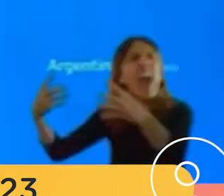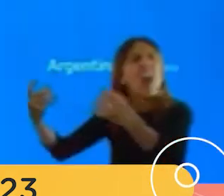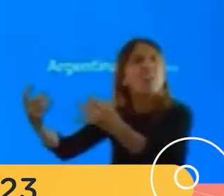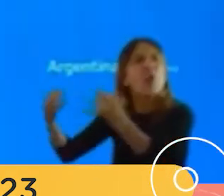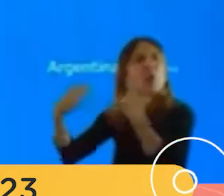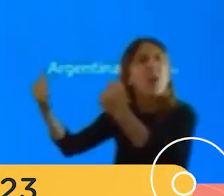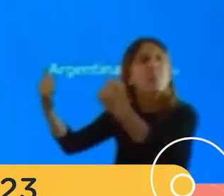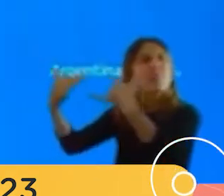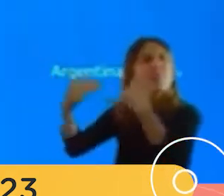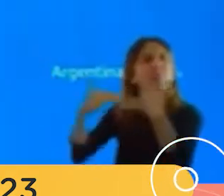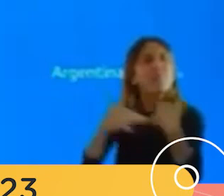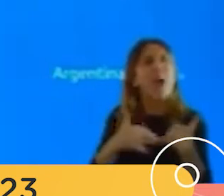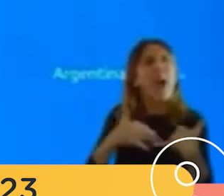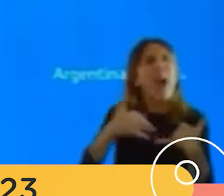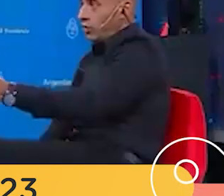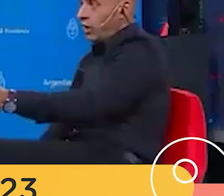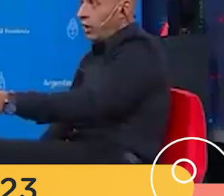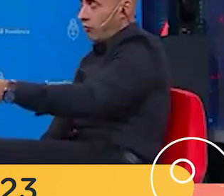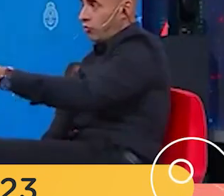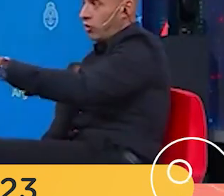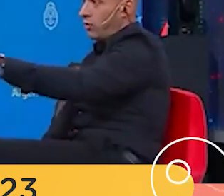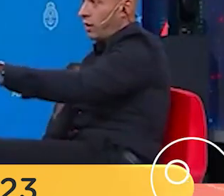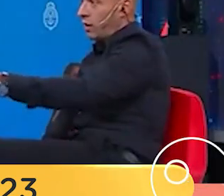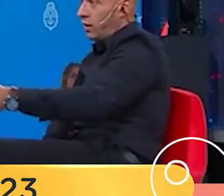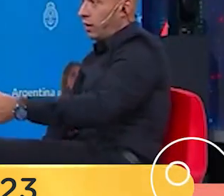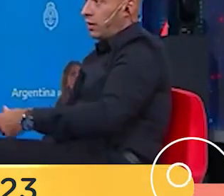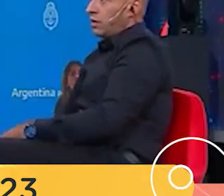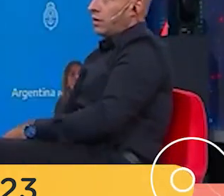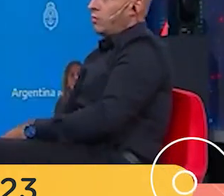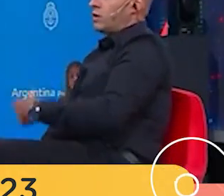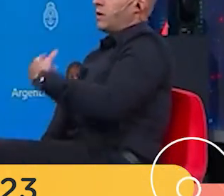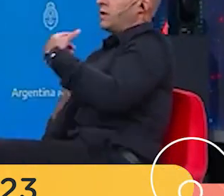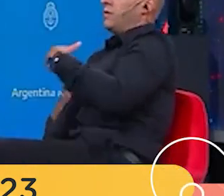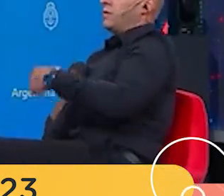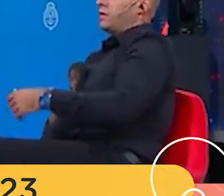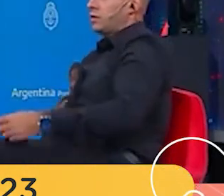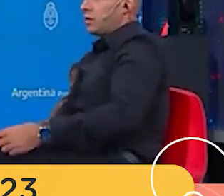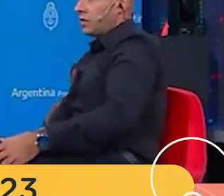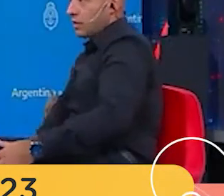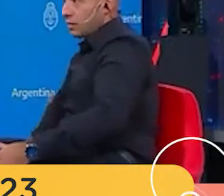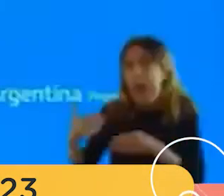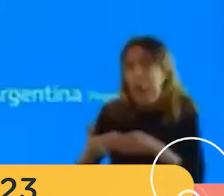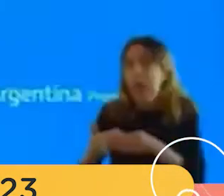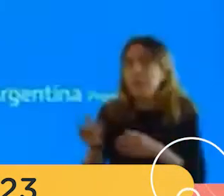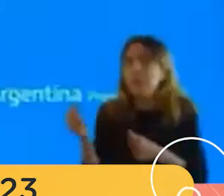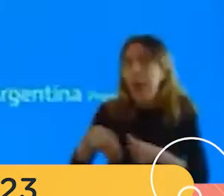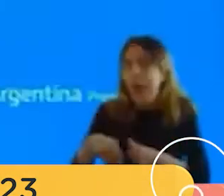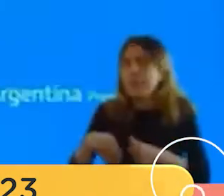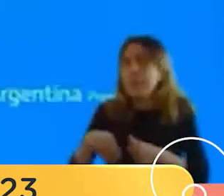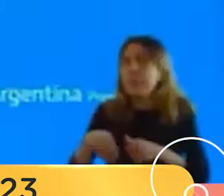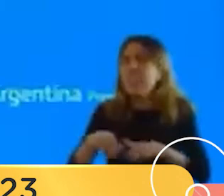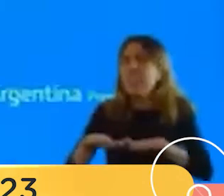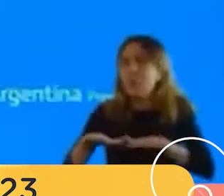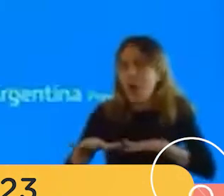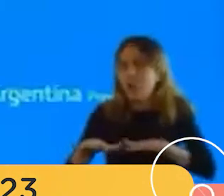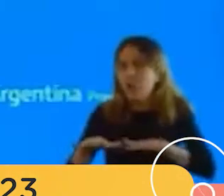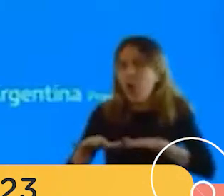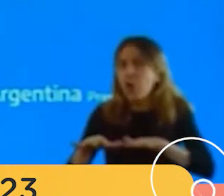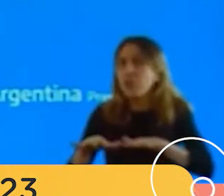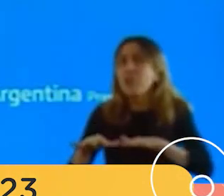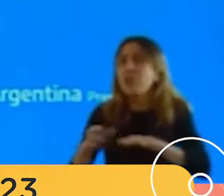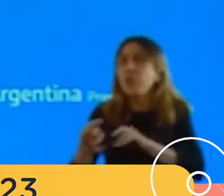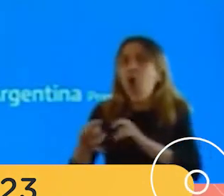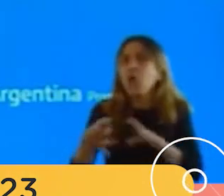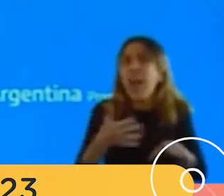sí a vos te invitó para un plan de seguridad fondo que le iban a dar y vos estaba atrás del presidente fue antes de eso y le sacaron la participación